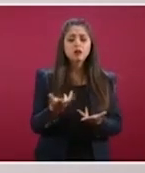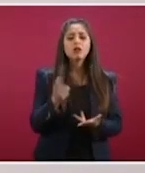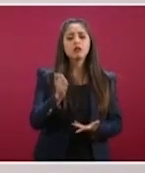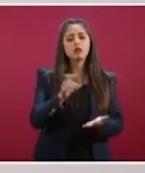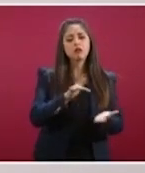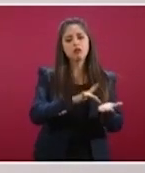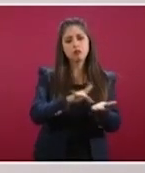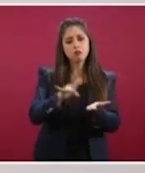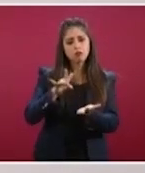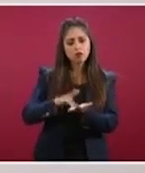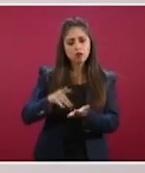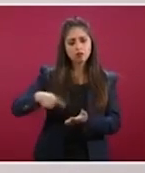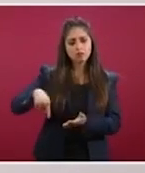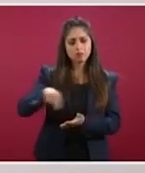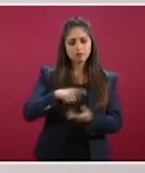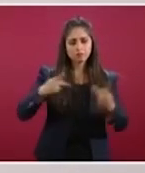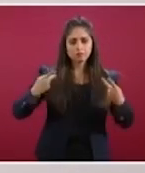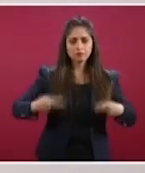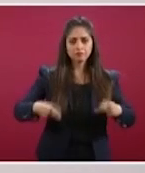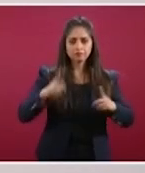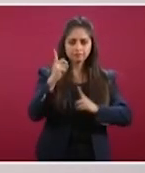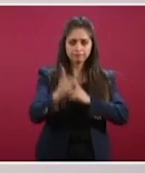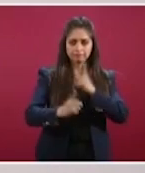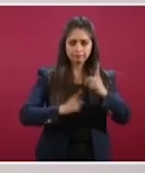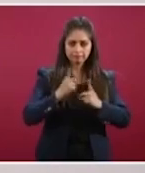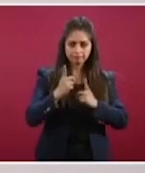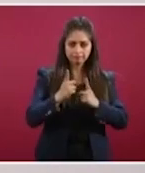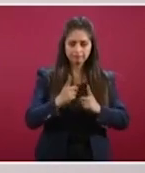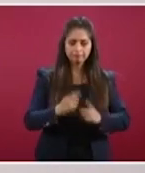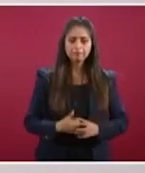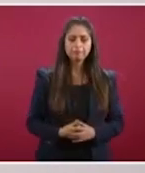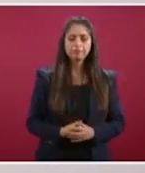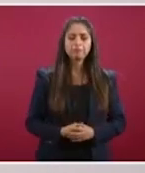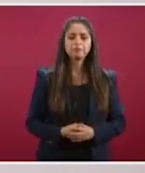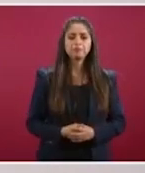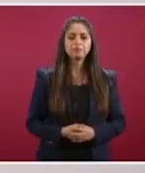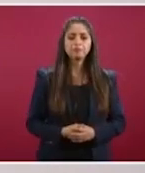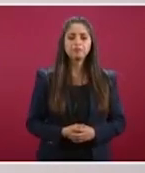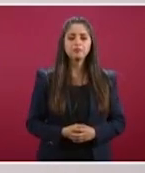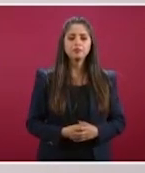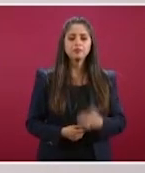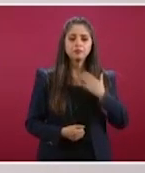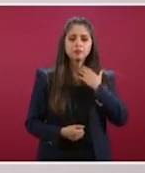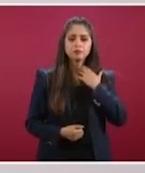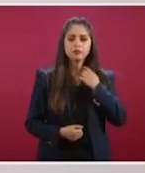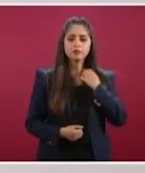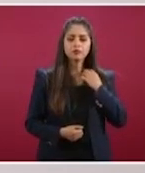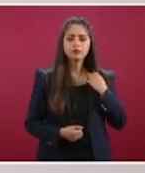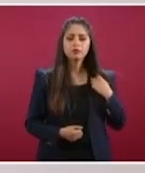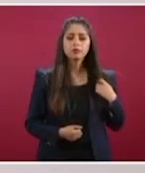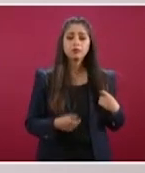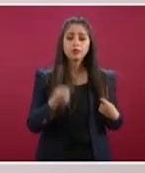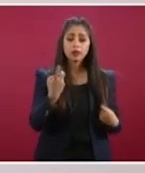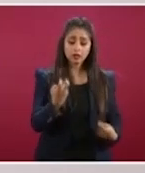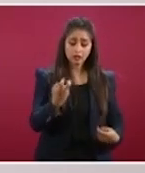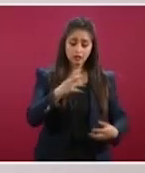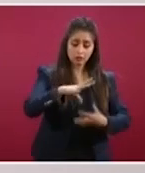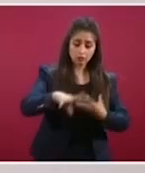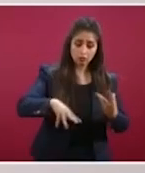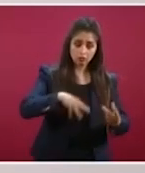apoyar a deportistas. Está resuelto que vamos a utilizar esos